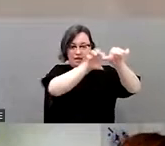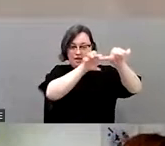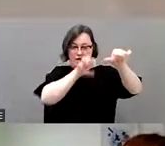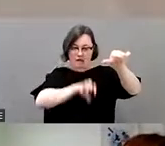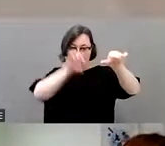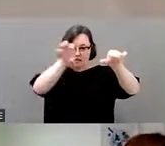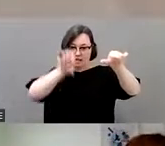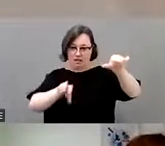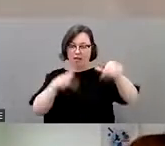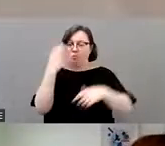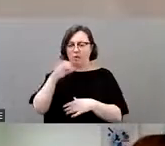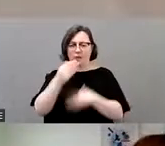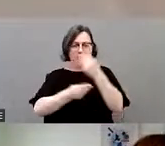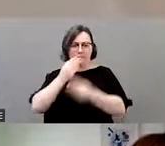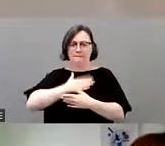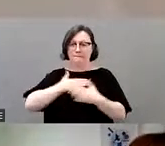se puede pegar